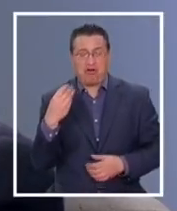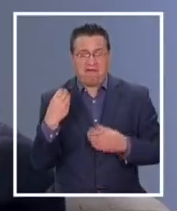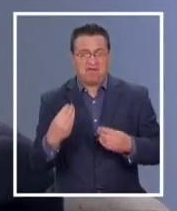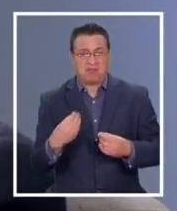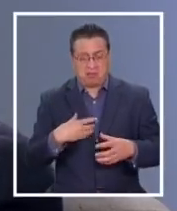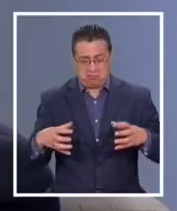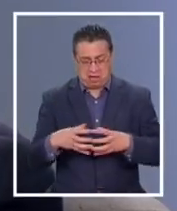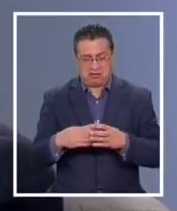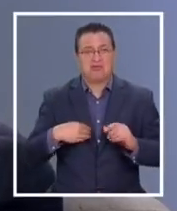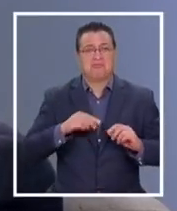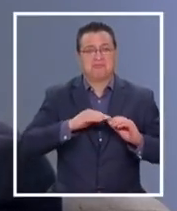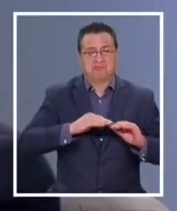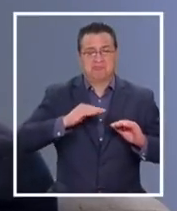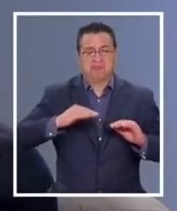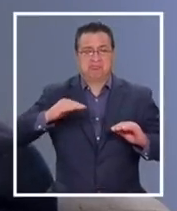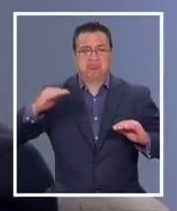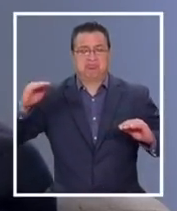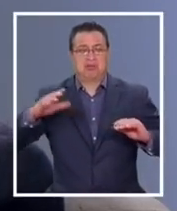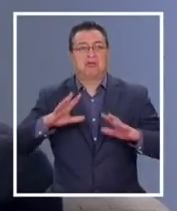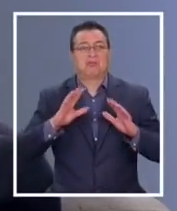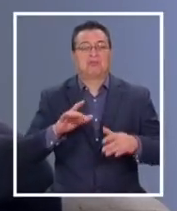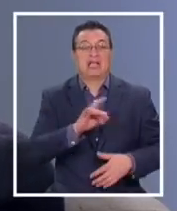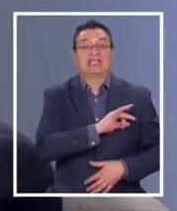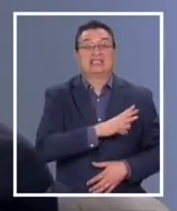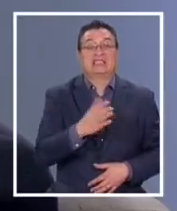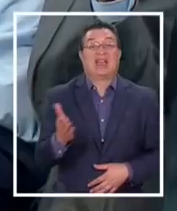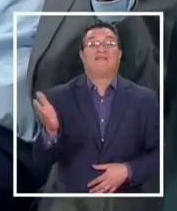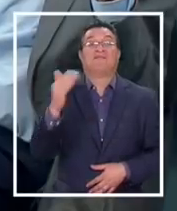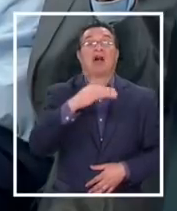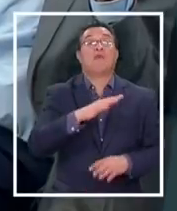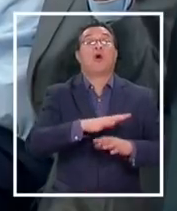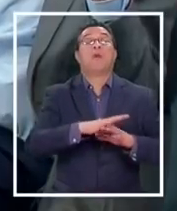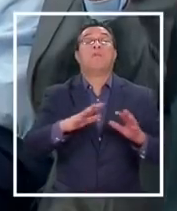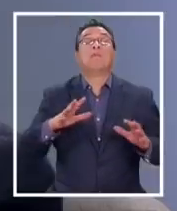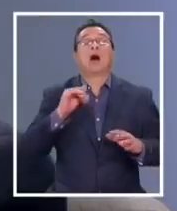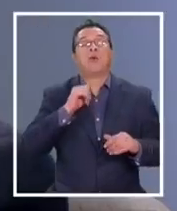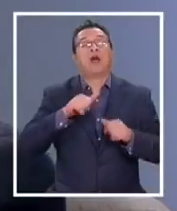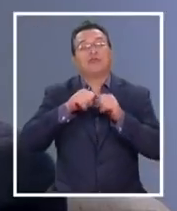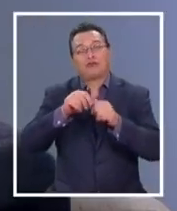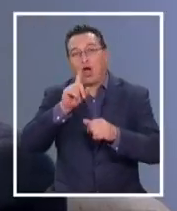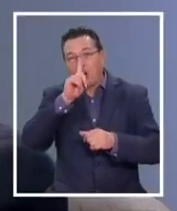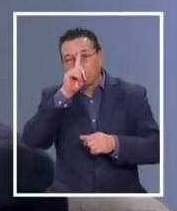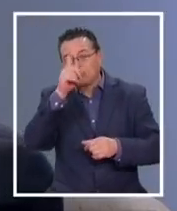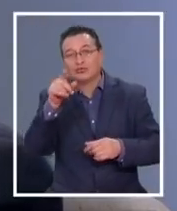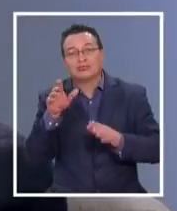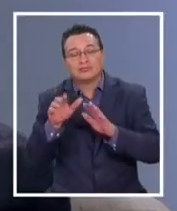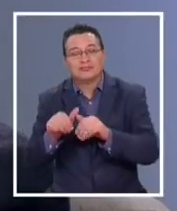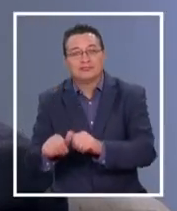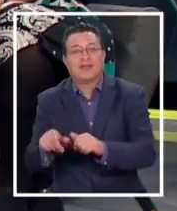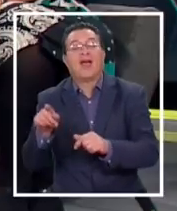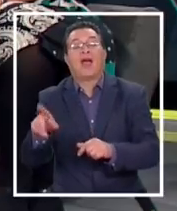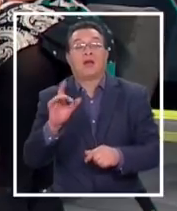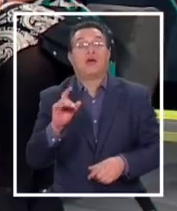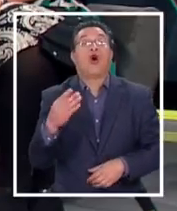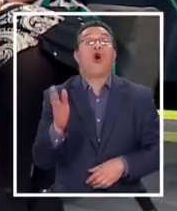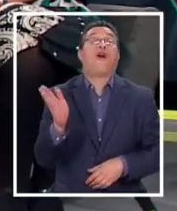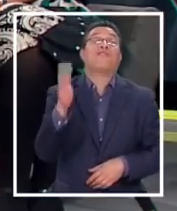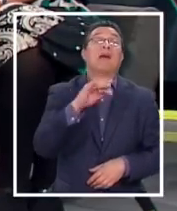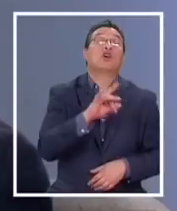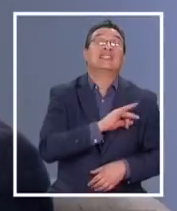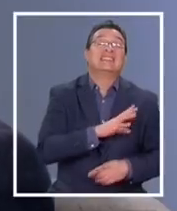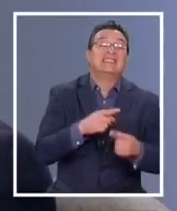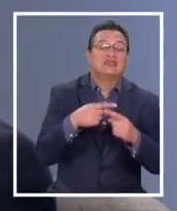un partido que está creciendo. Entonces ¿Chile Vamos tenemos, más republicano? Chile Vamos más republicano o Vamos Chile, como se dice hoy